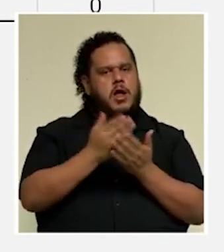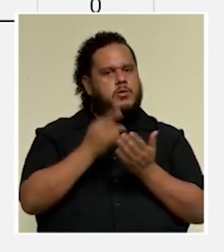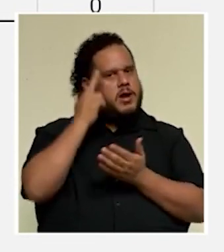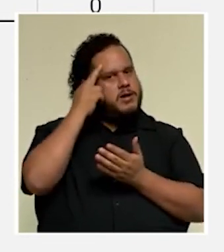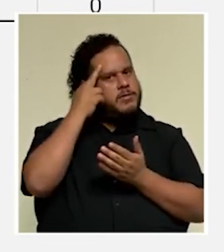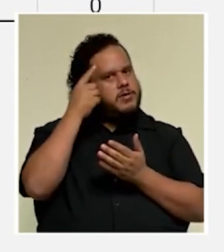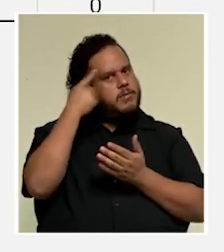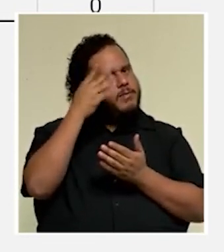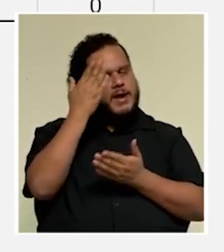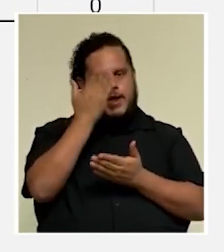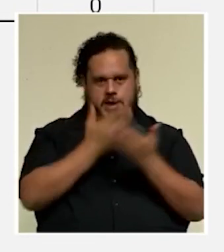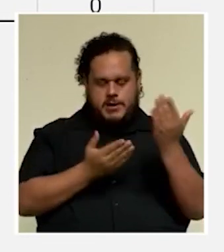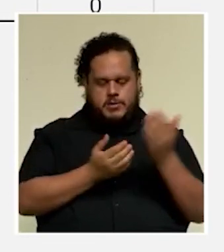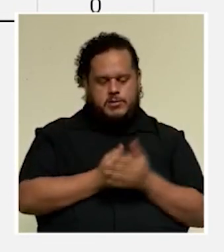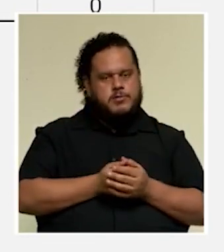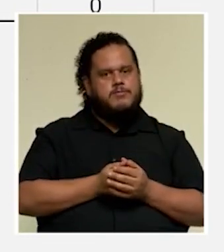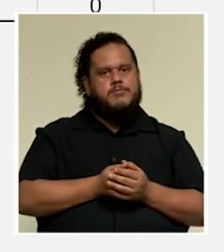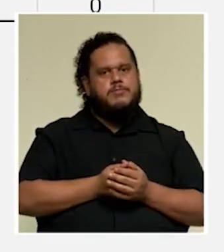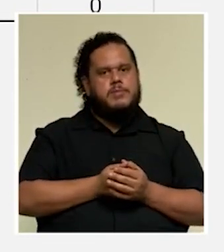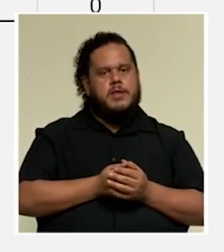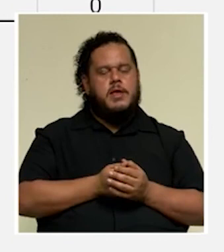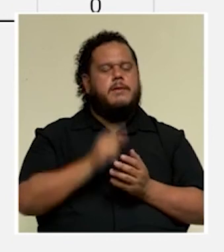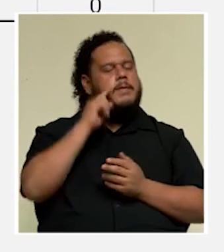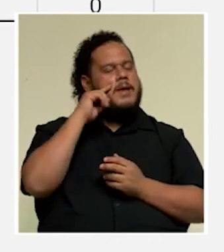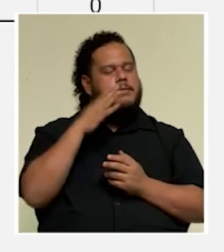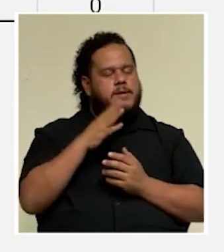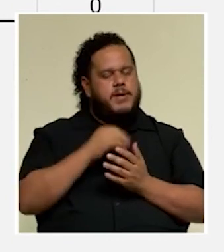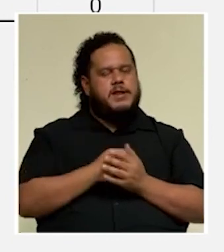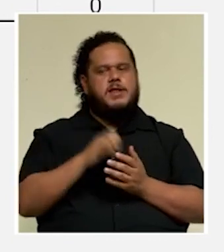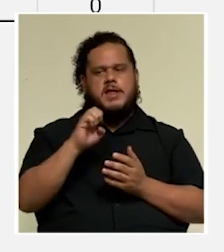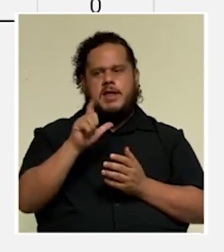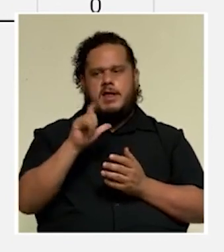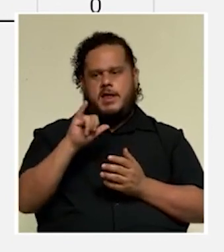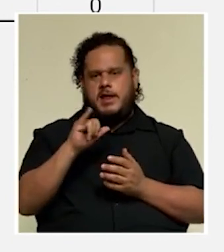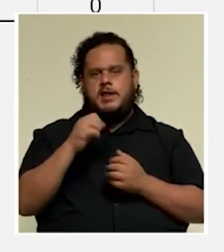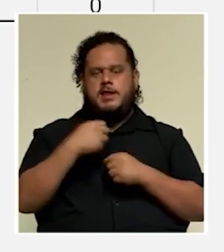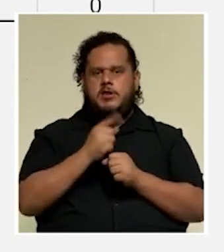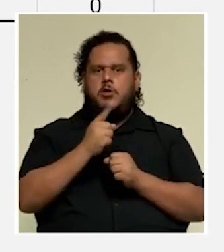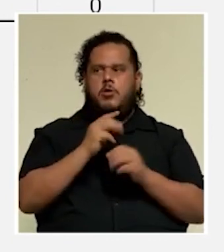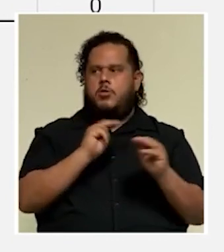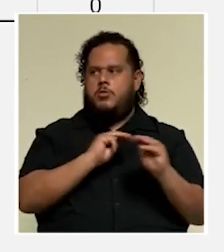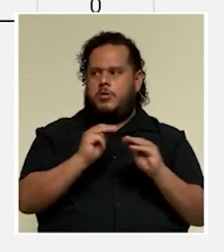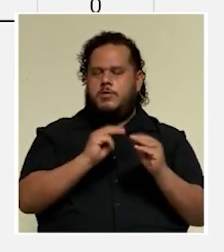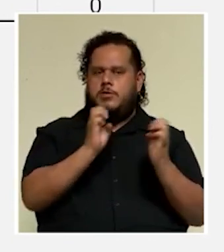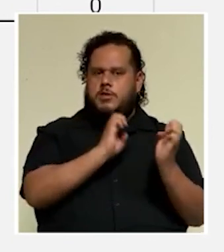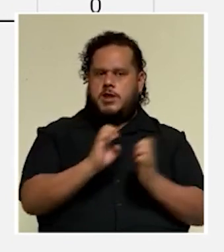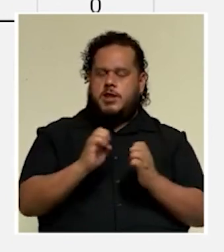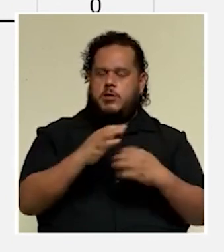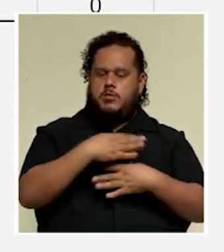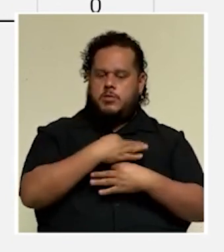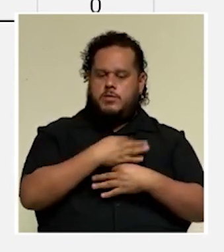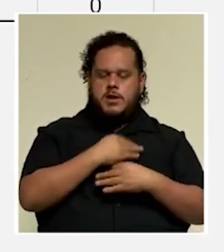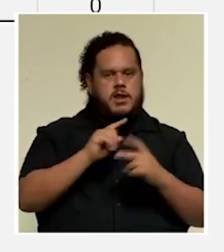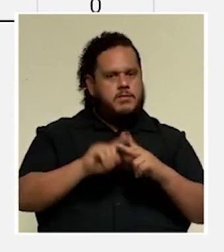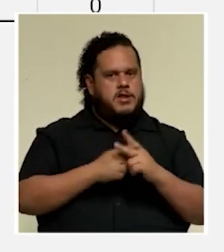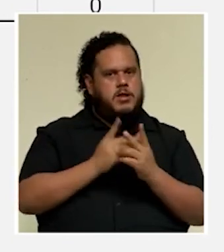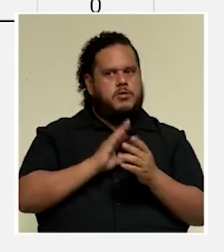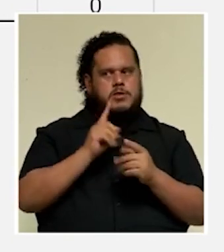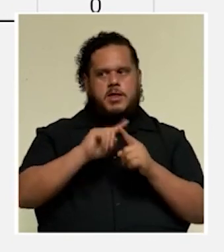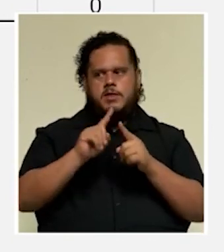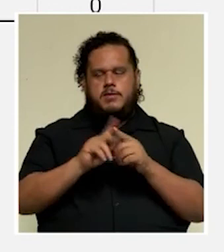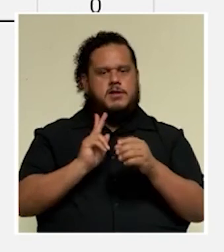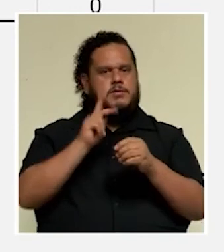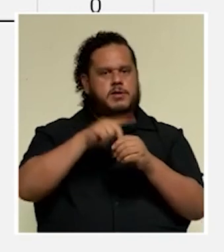para irnos, Gustavo. Me parece que Eliezer Feinstein hizo un movimiento estratégico muy interesante y a partir de varias participaciones en los